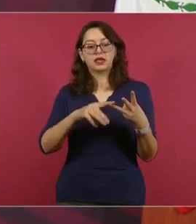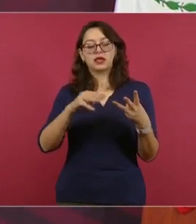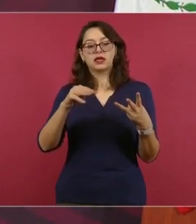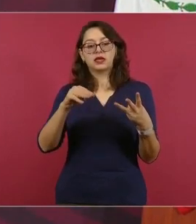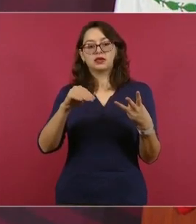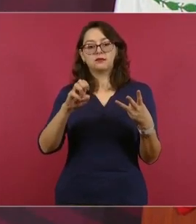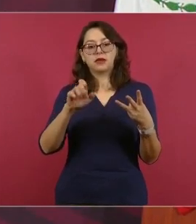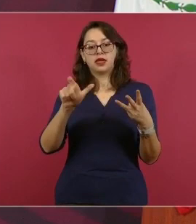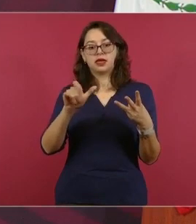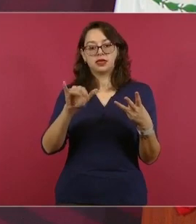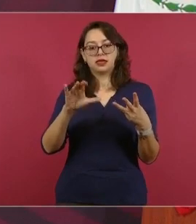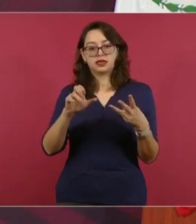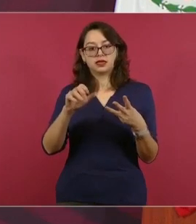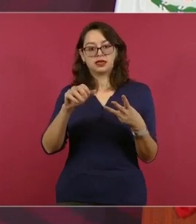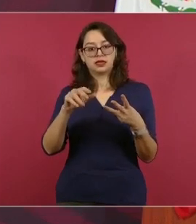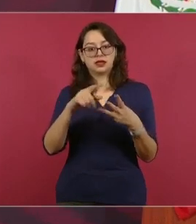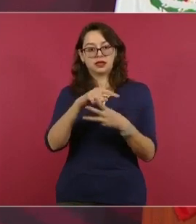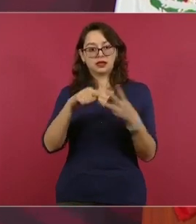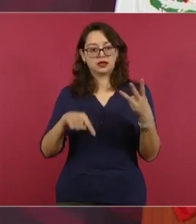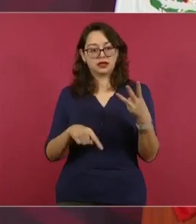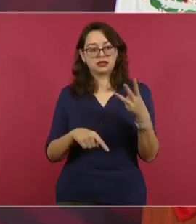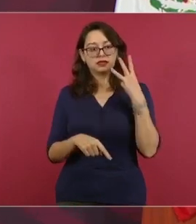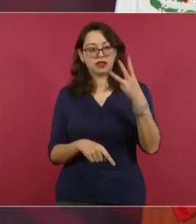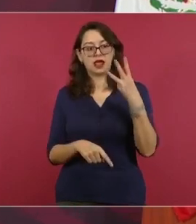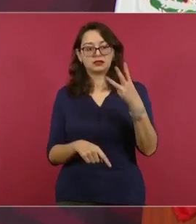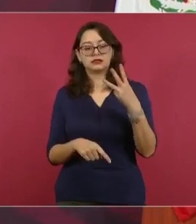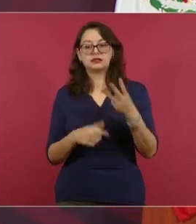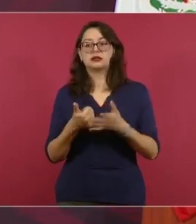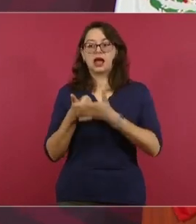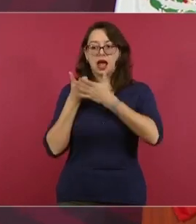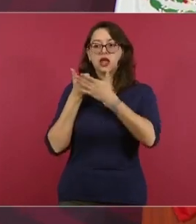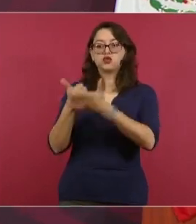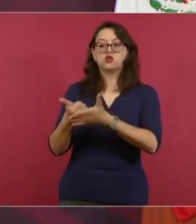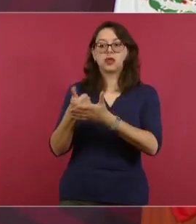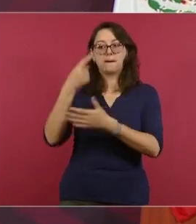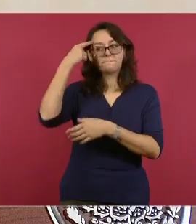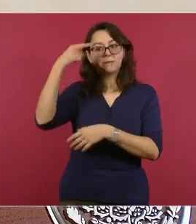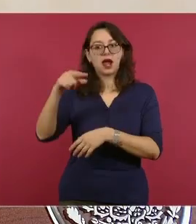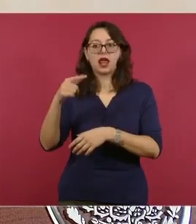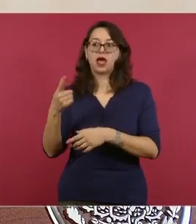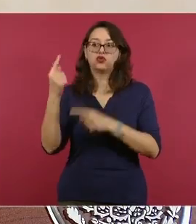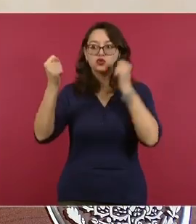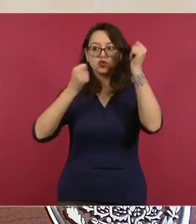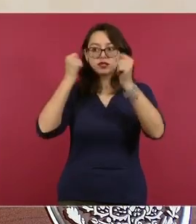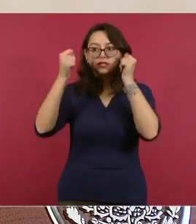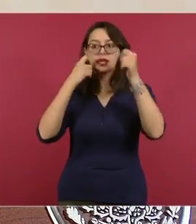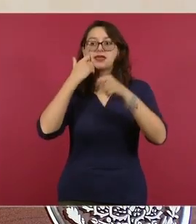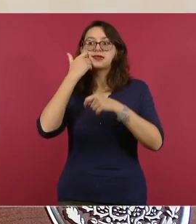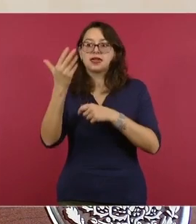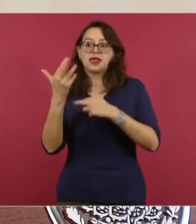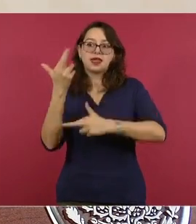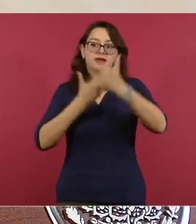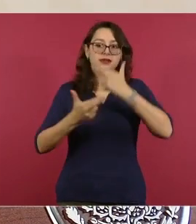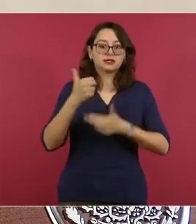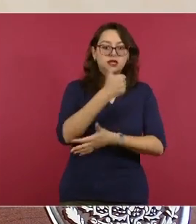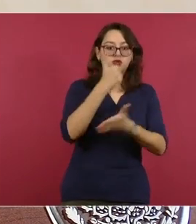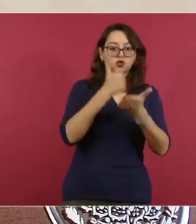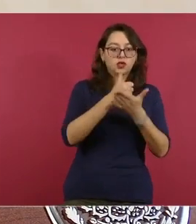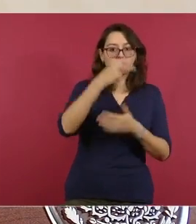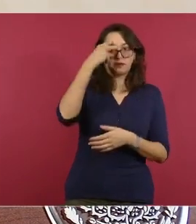resuelven si pueden utilizar el aeropuerto de Acapulco. La carretera está en doble